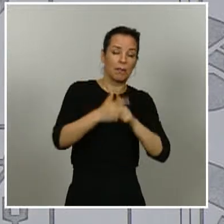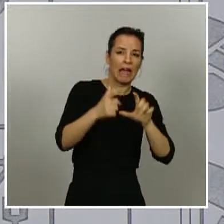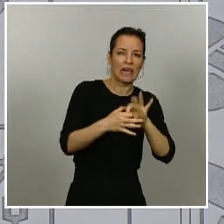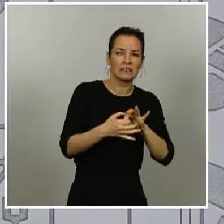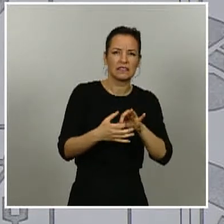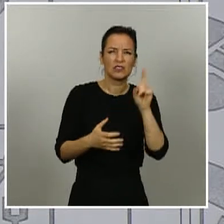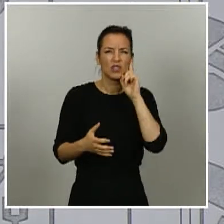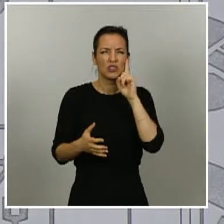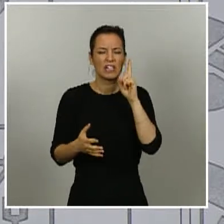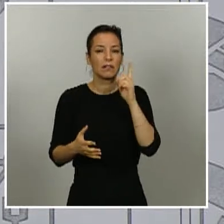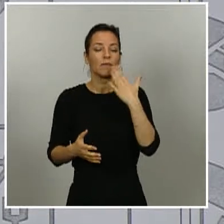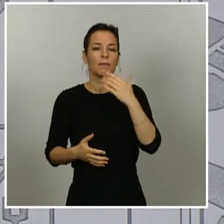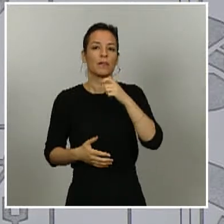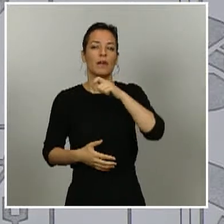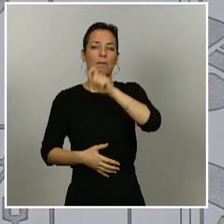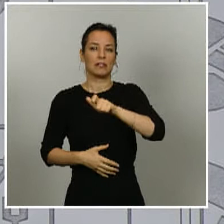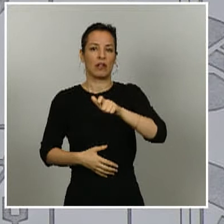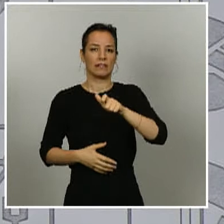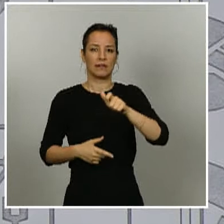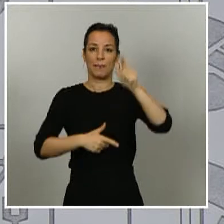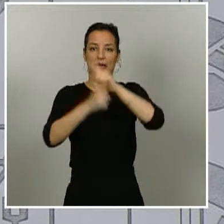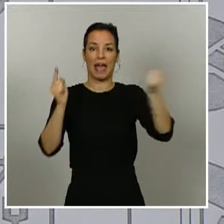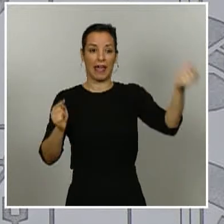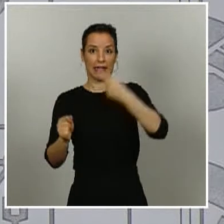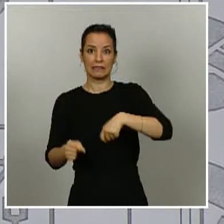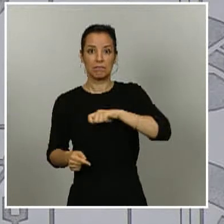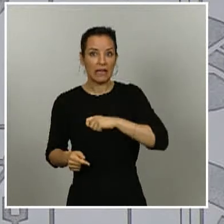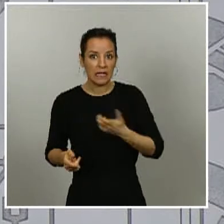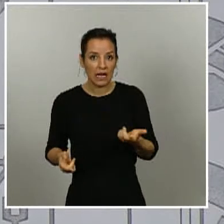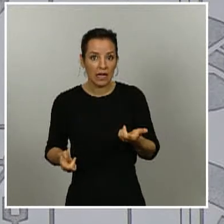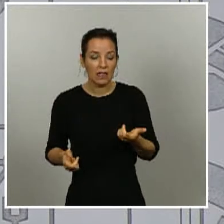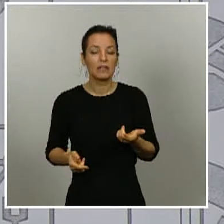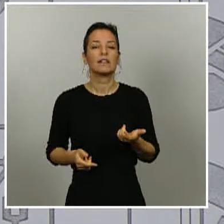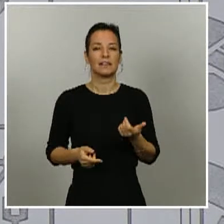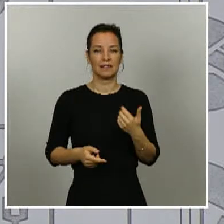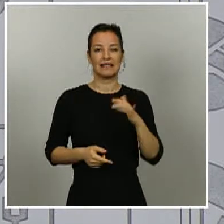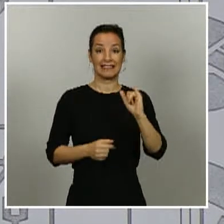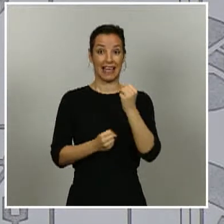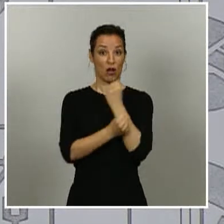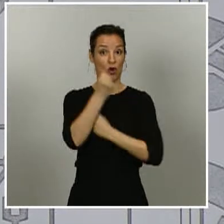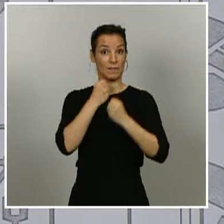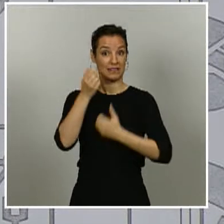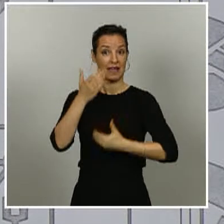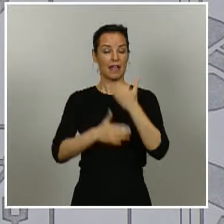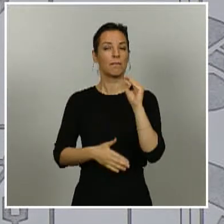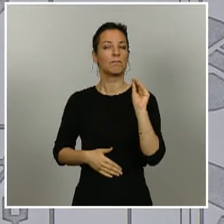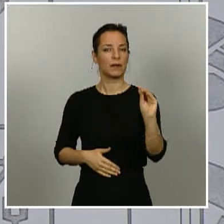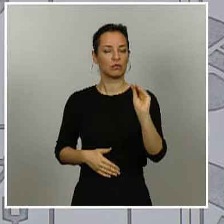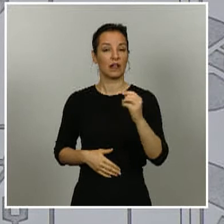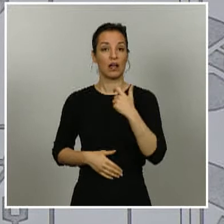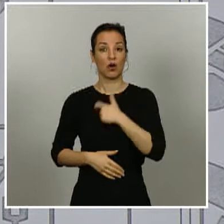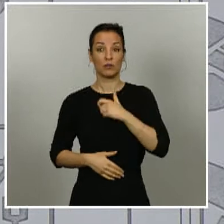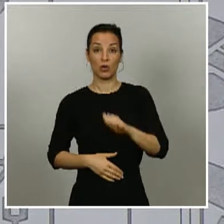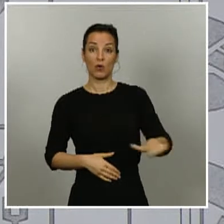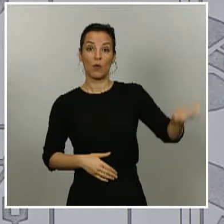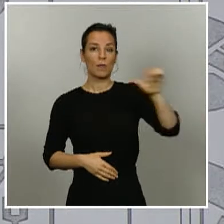viajeros que llegan a España, este tipo de cuarentenas. Sí, el Economista preguntaba acerca de que la Comisión Europea señala que no es